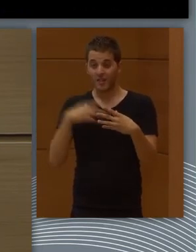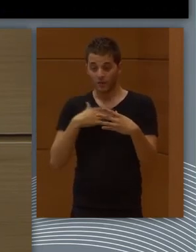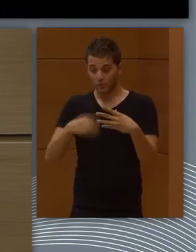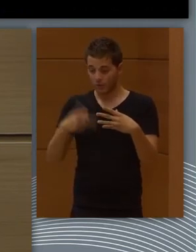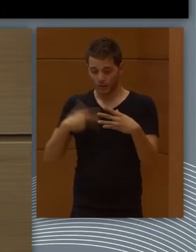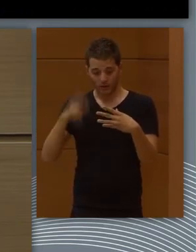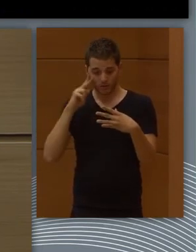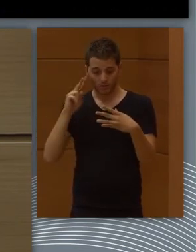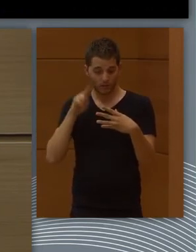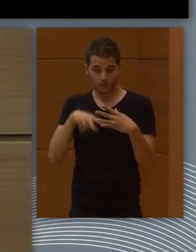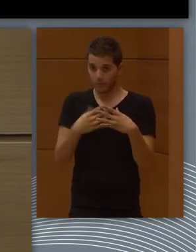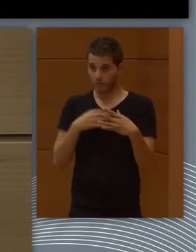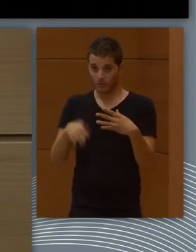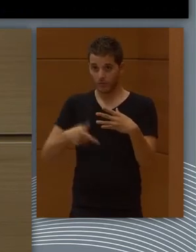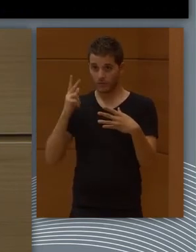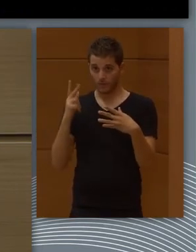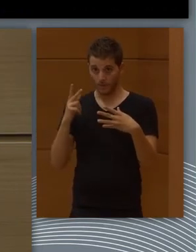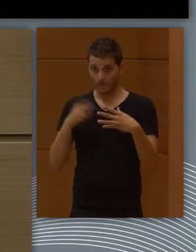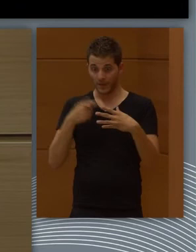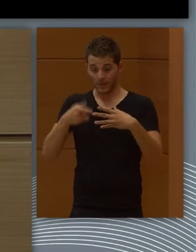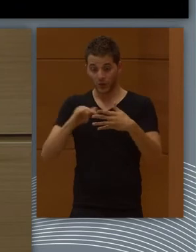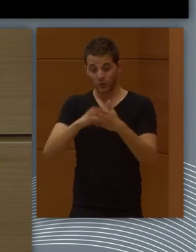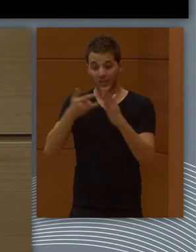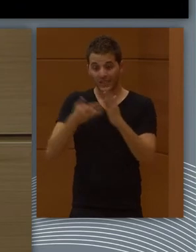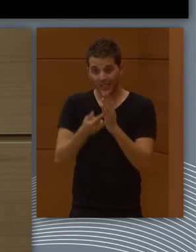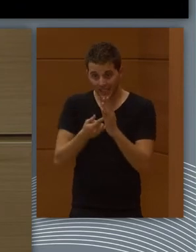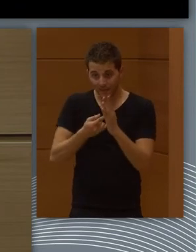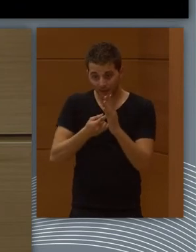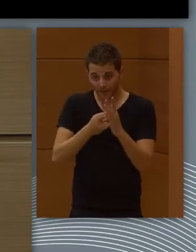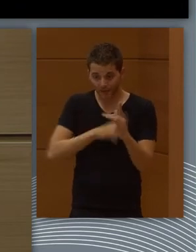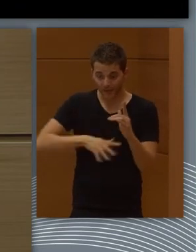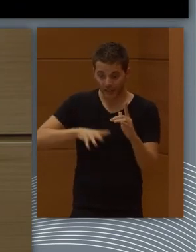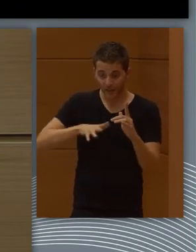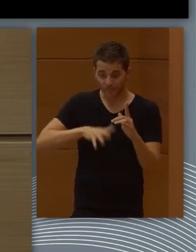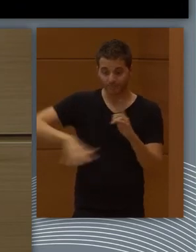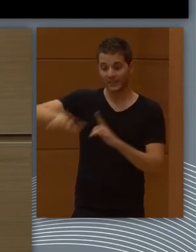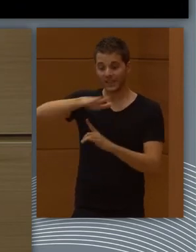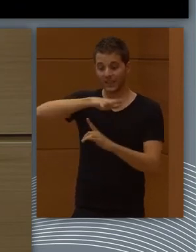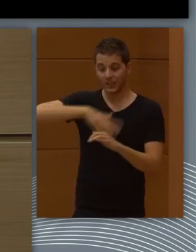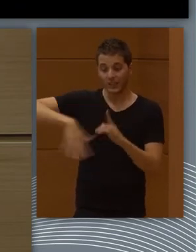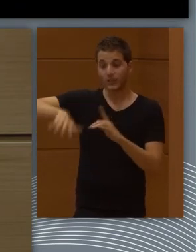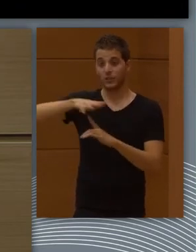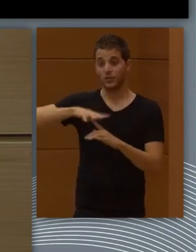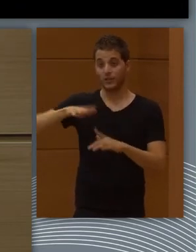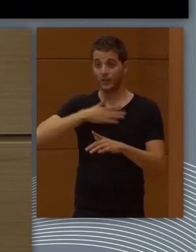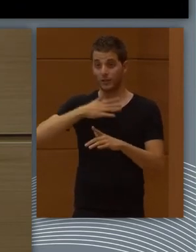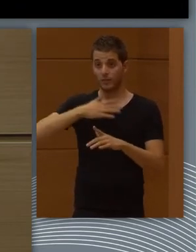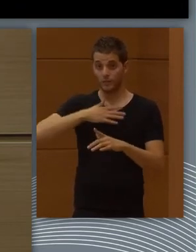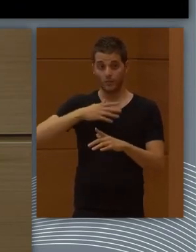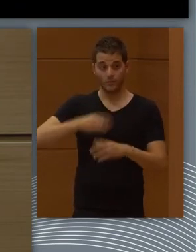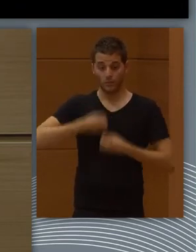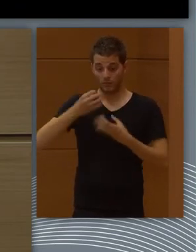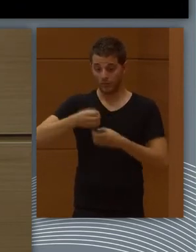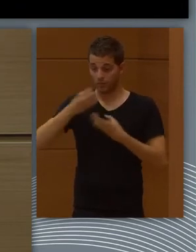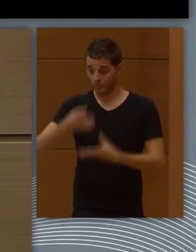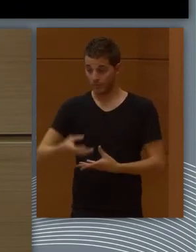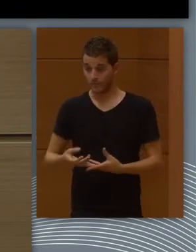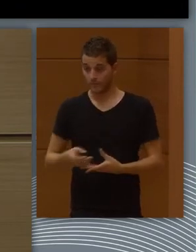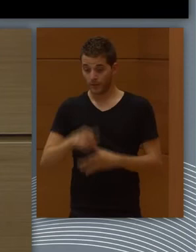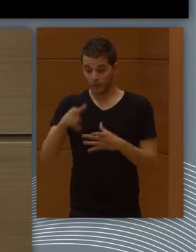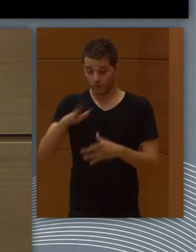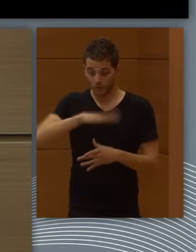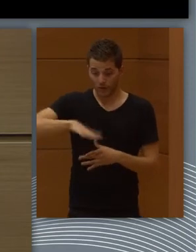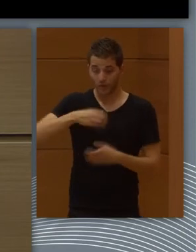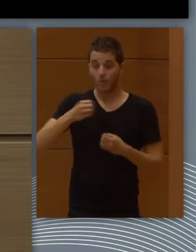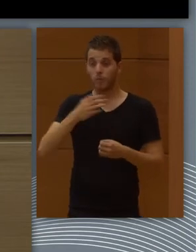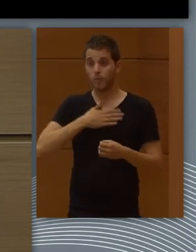aplicaciones, desde hace ya muchísimos años, se basan en un sistema de información geográfica propio y un cálculo de rutas propio. y una posición de las paradas